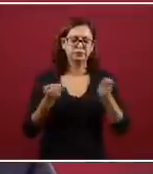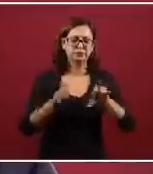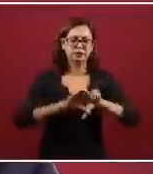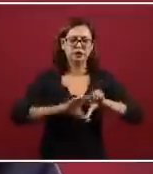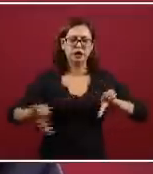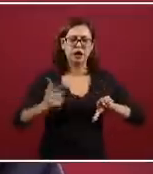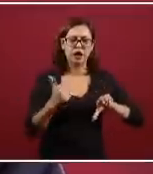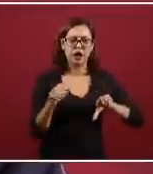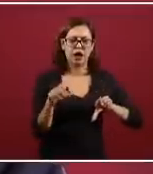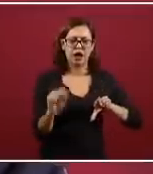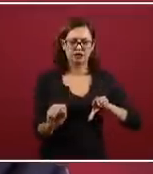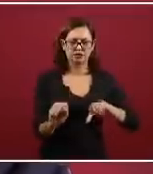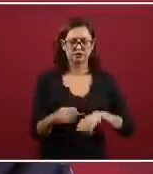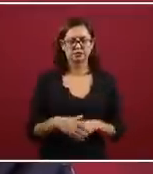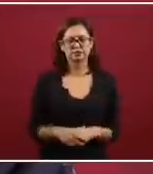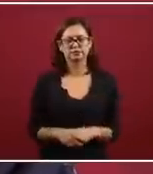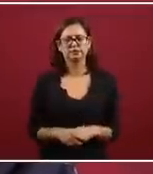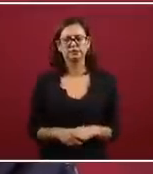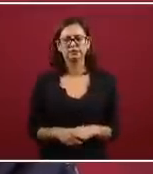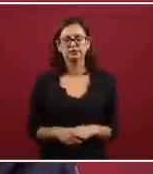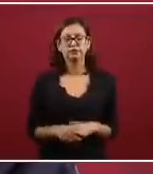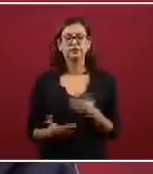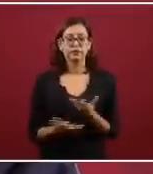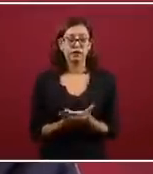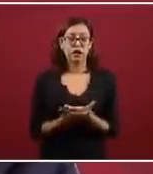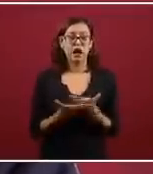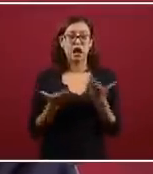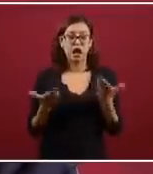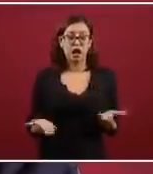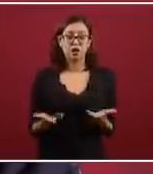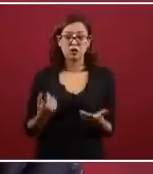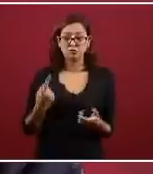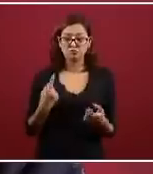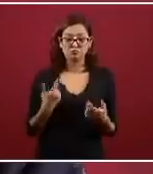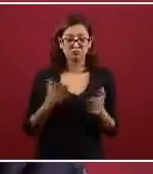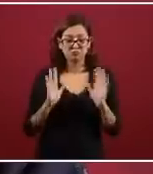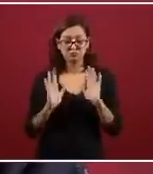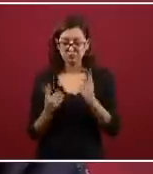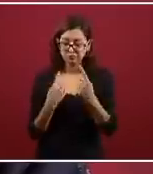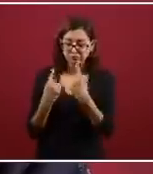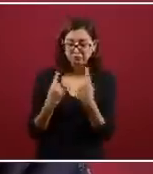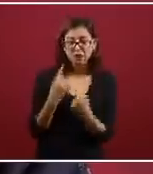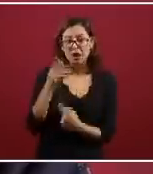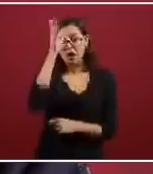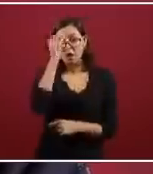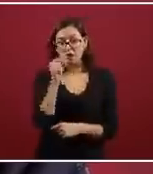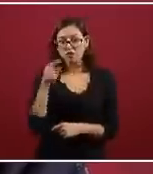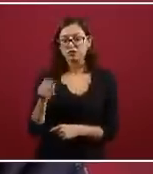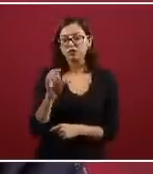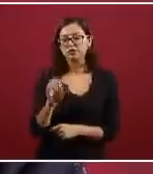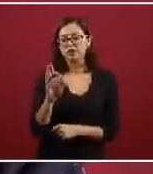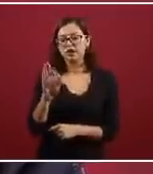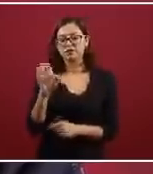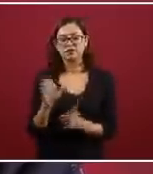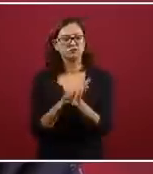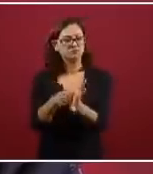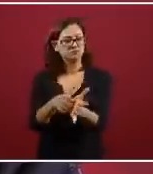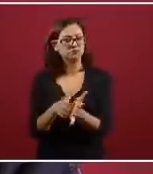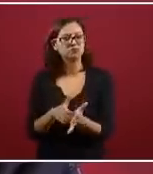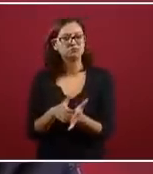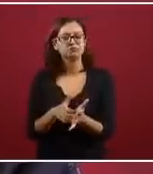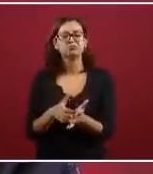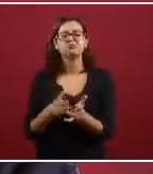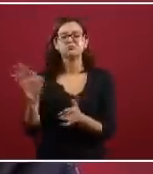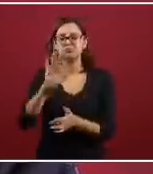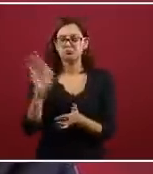Este acuerdo generará importantes ahorros a la CFE, que destinará para proyectos estratégicos para el desarrollo nacional y